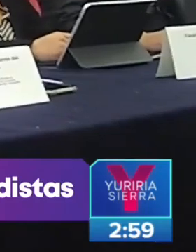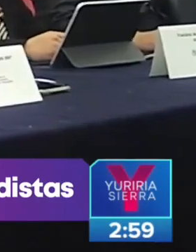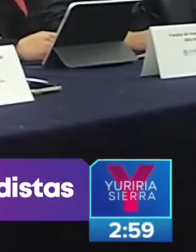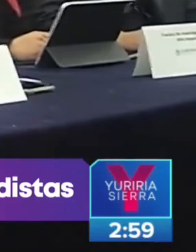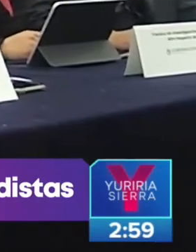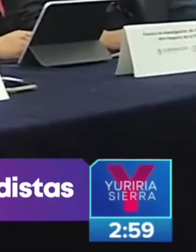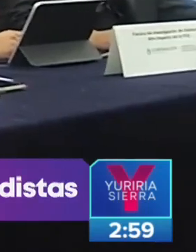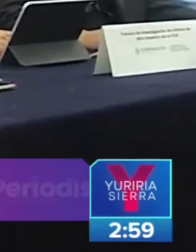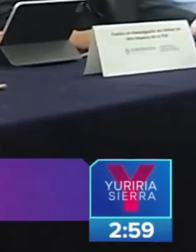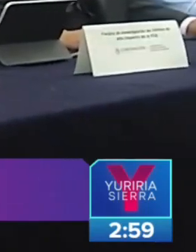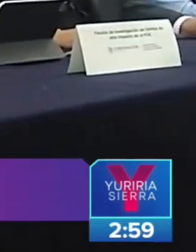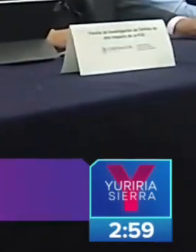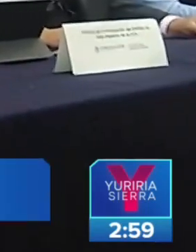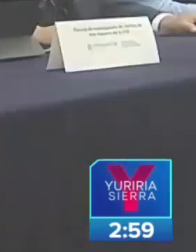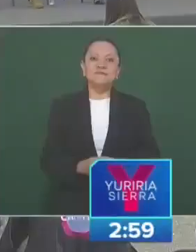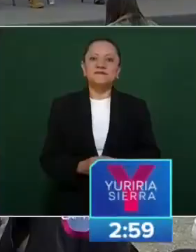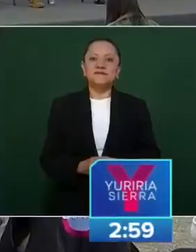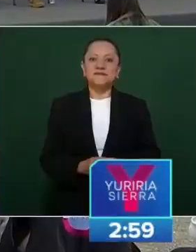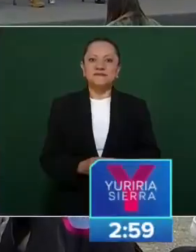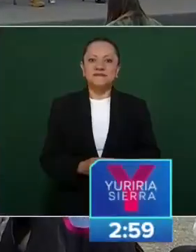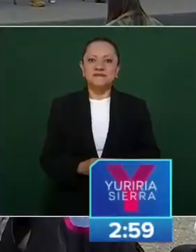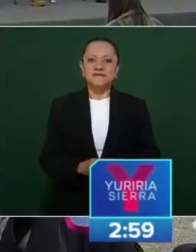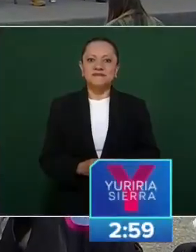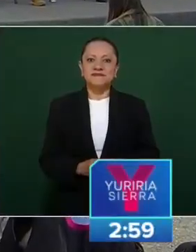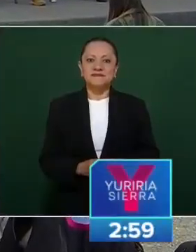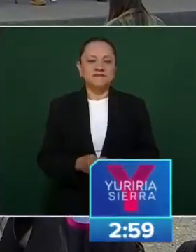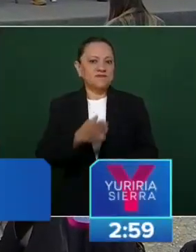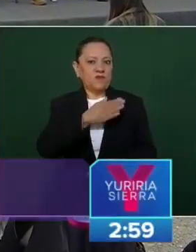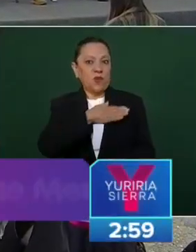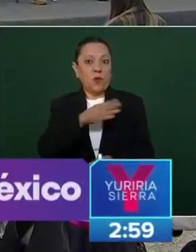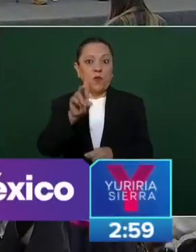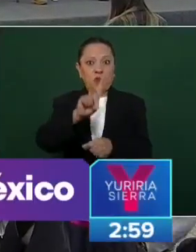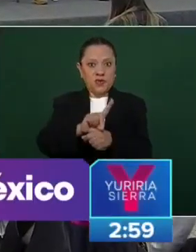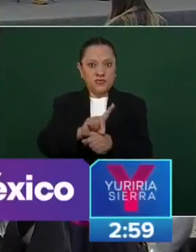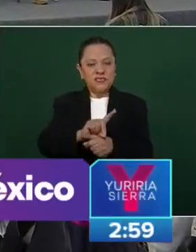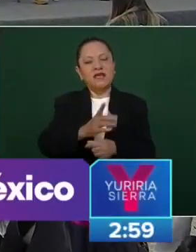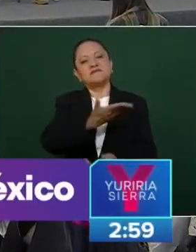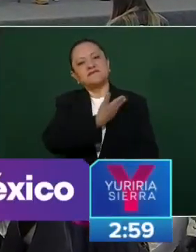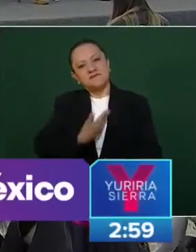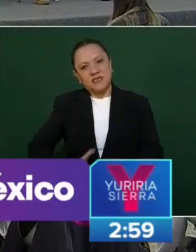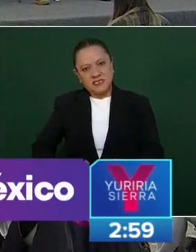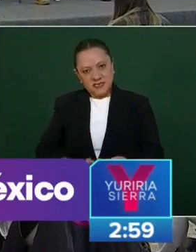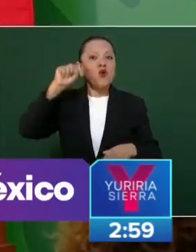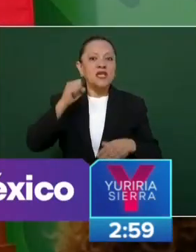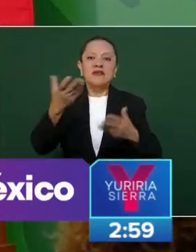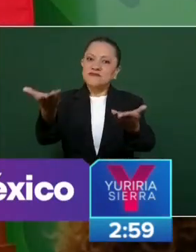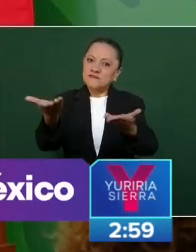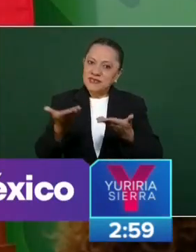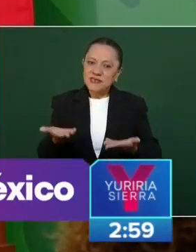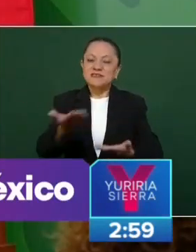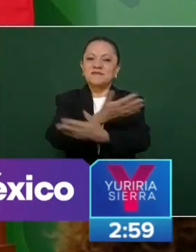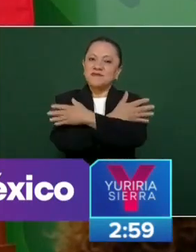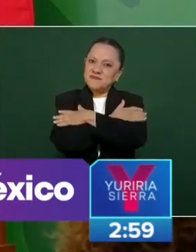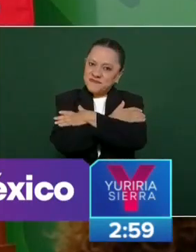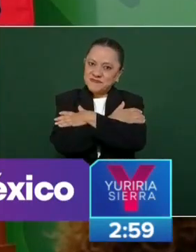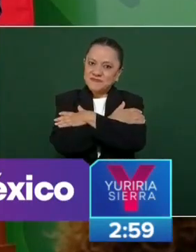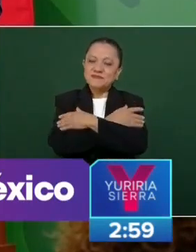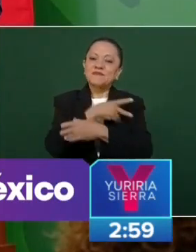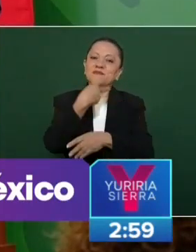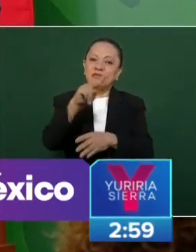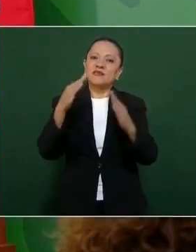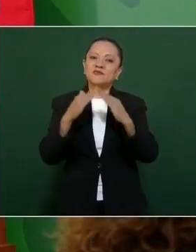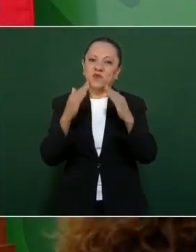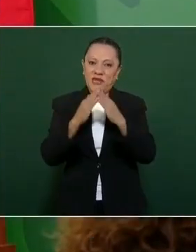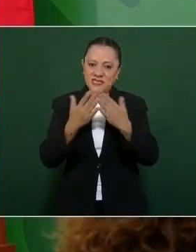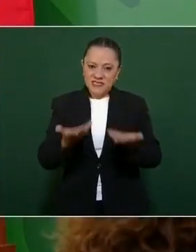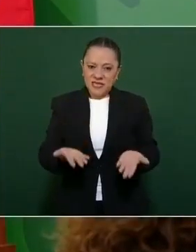funcionado y fortalece con terno blanco trabajo conjunto con el gobierno de mexico a favor de los habitantes el gobernador de morelos destacó